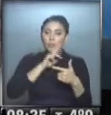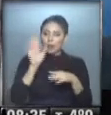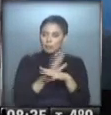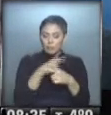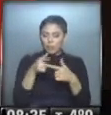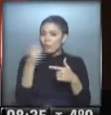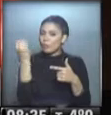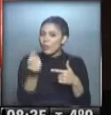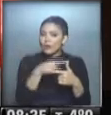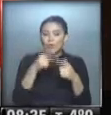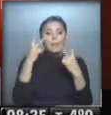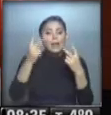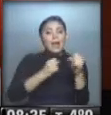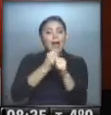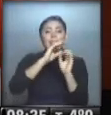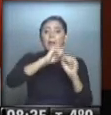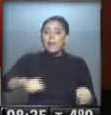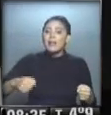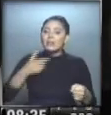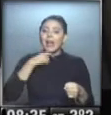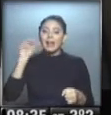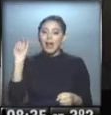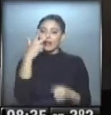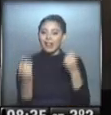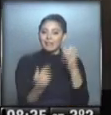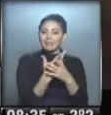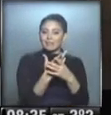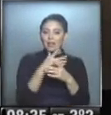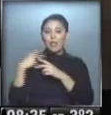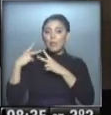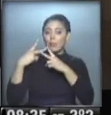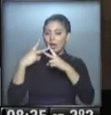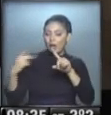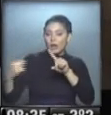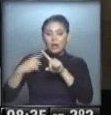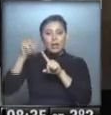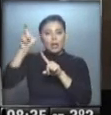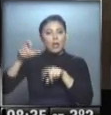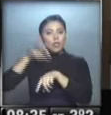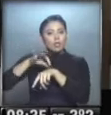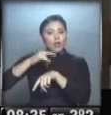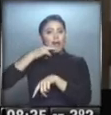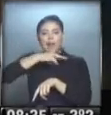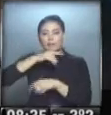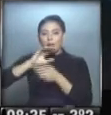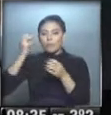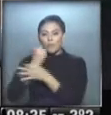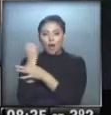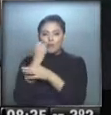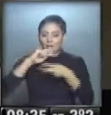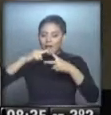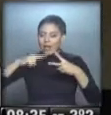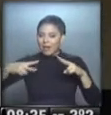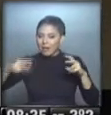bien, quienes viajan a Bariloche para reabrir una hostería familiar, pero cruzan su destino ya en el viaje con un doctor alemán especialista en genética,